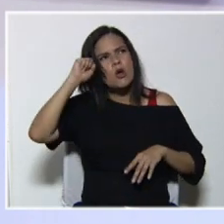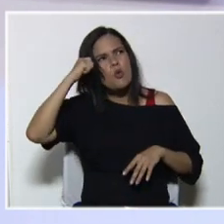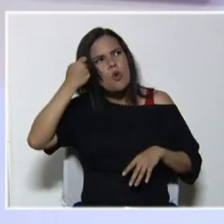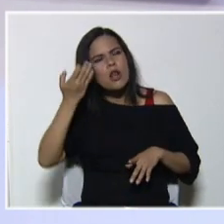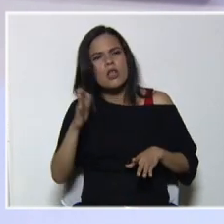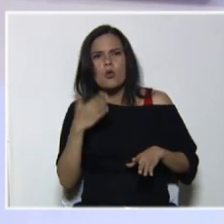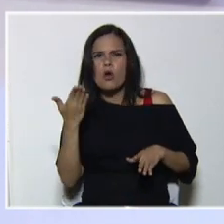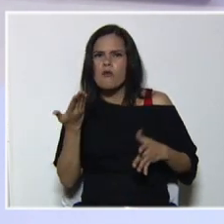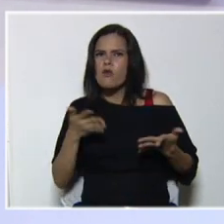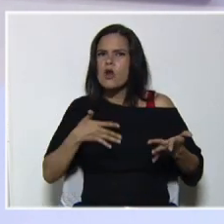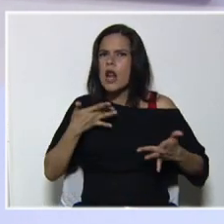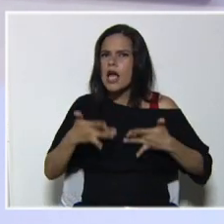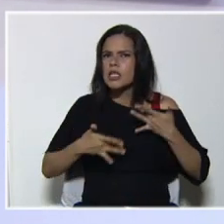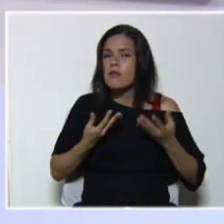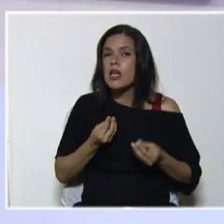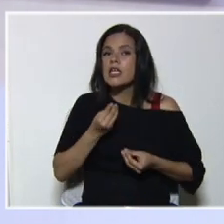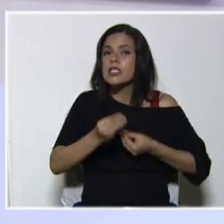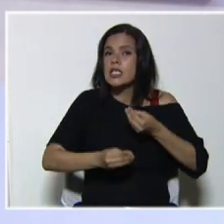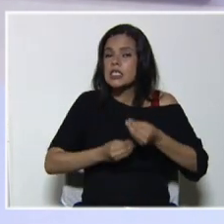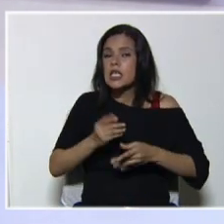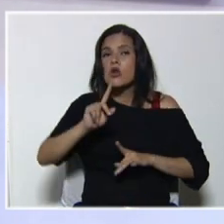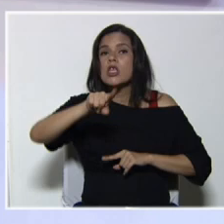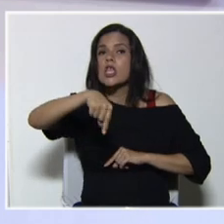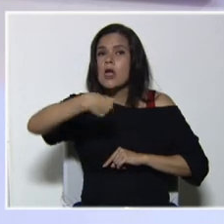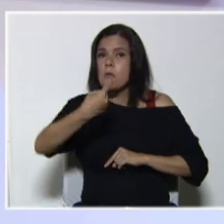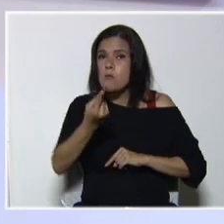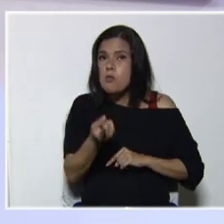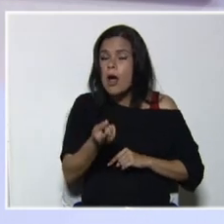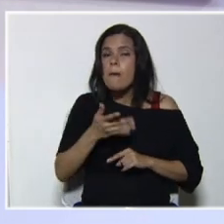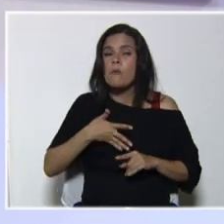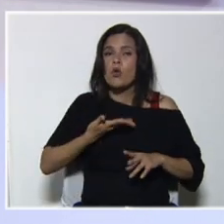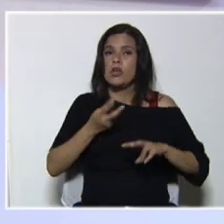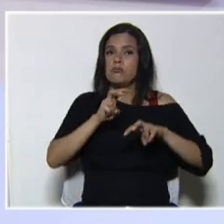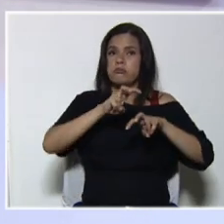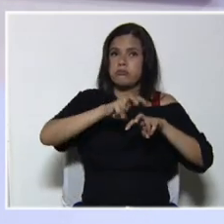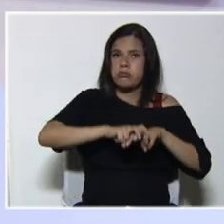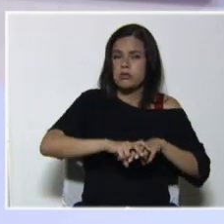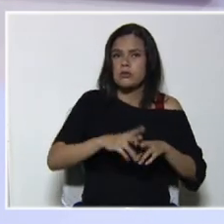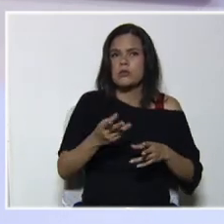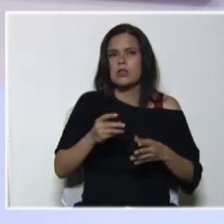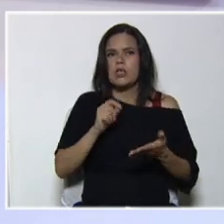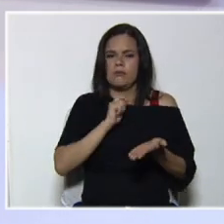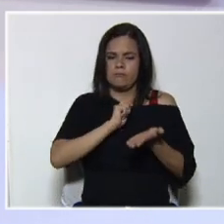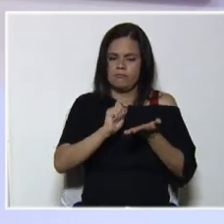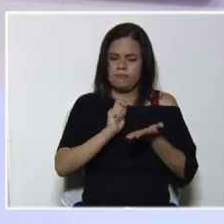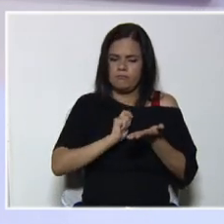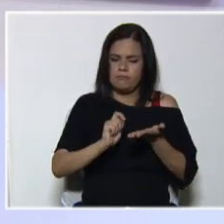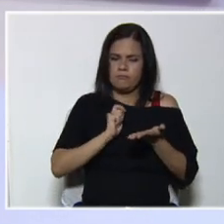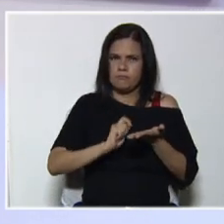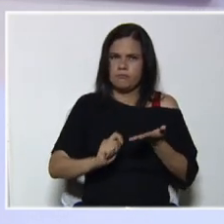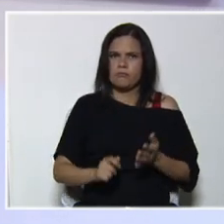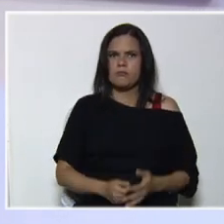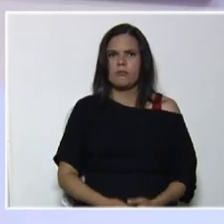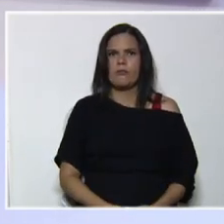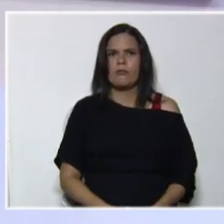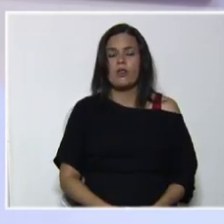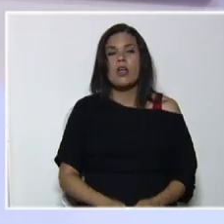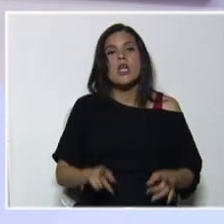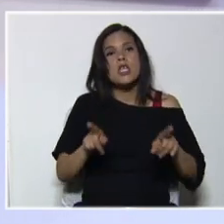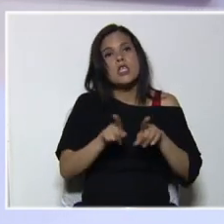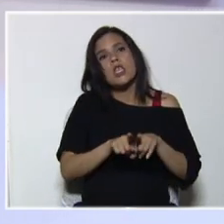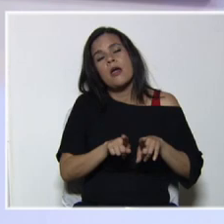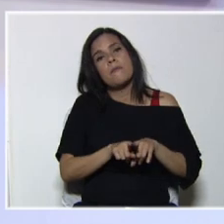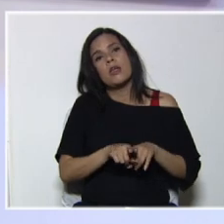las actividades desarrolladas y luego poder sentarse a redactar. También nos podemos,